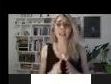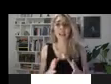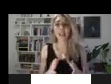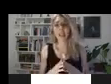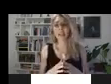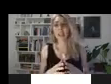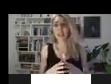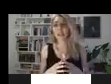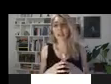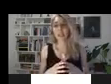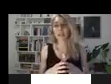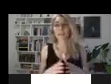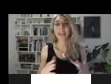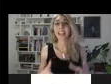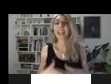tal de que